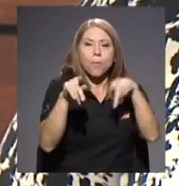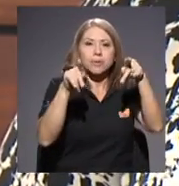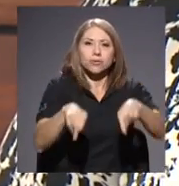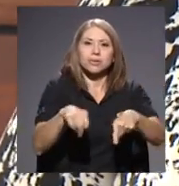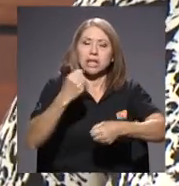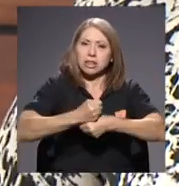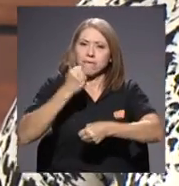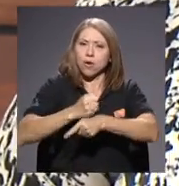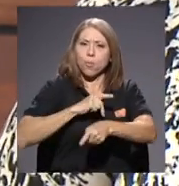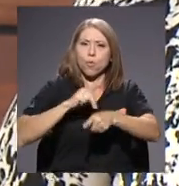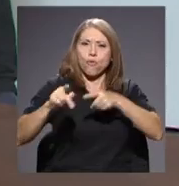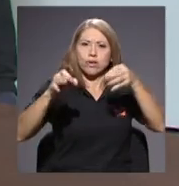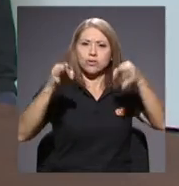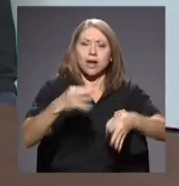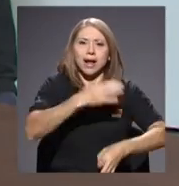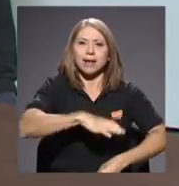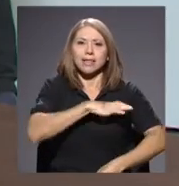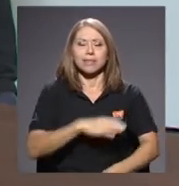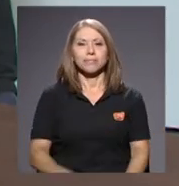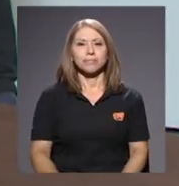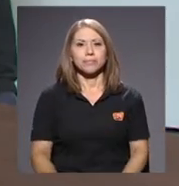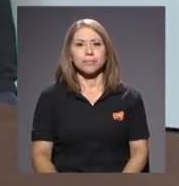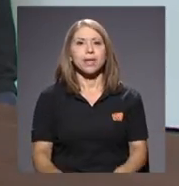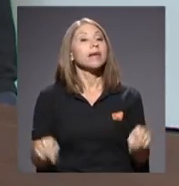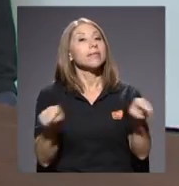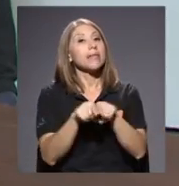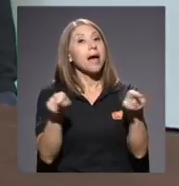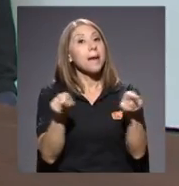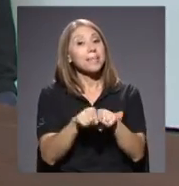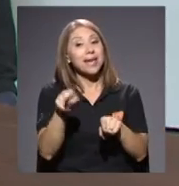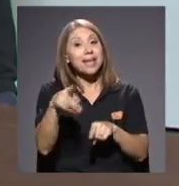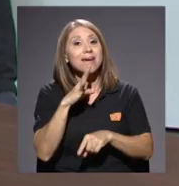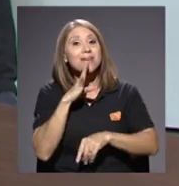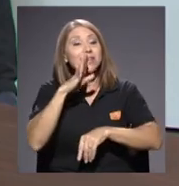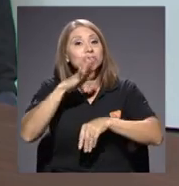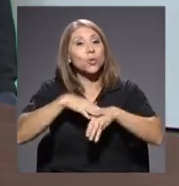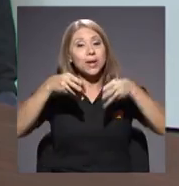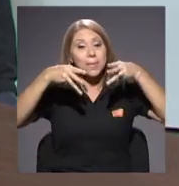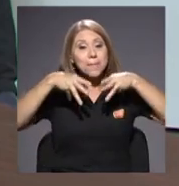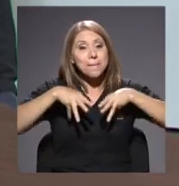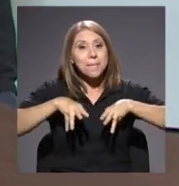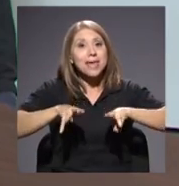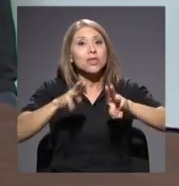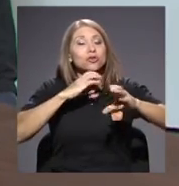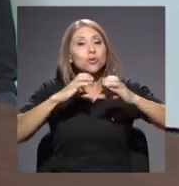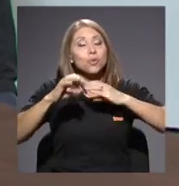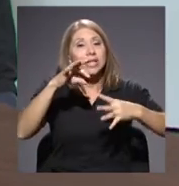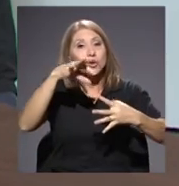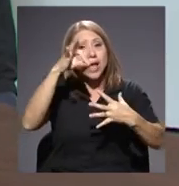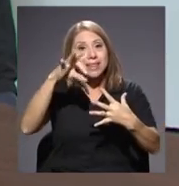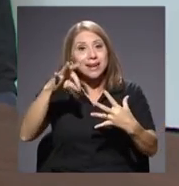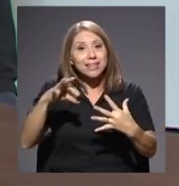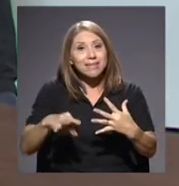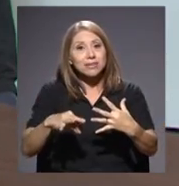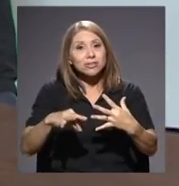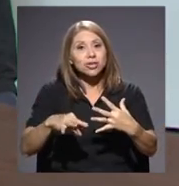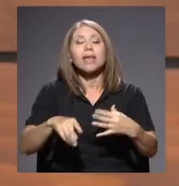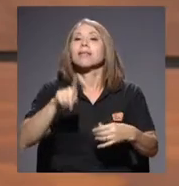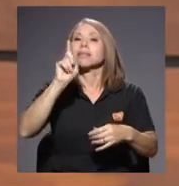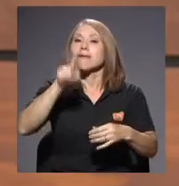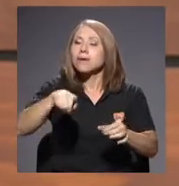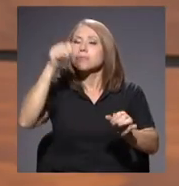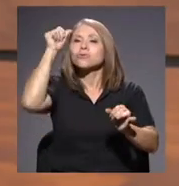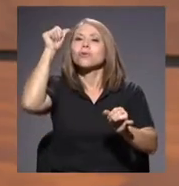Y aquí también, digamos, retomando el comentario que nos hacían en redes sobre los medios alternativos, Parte de lo que tenemos que recordar y reconocer es